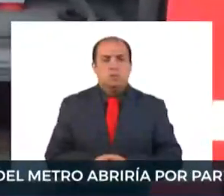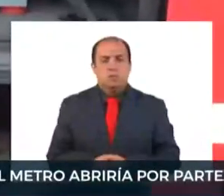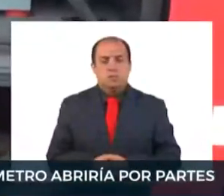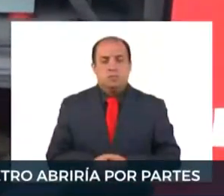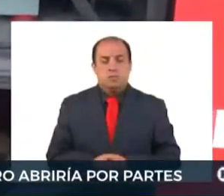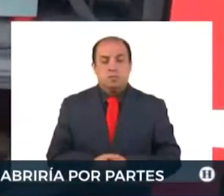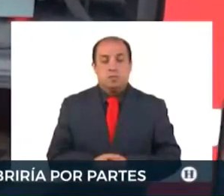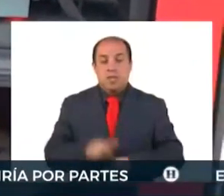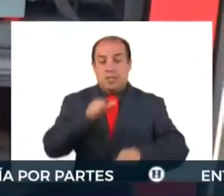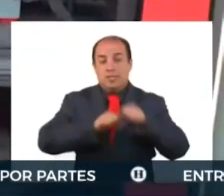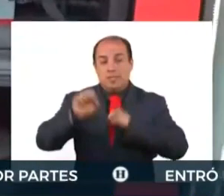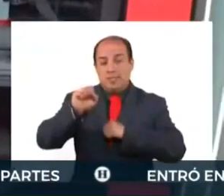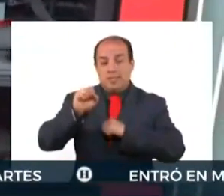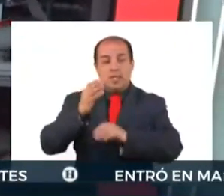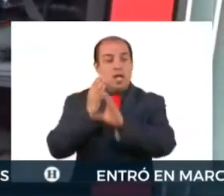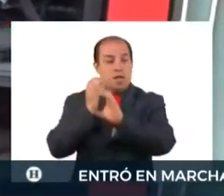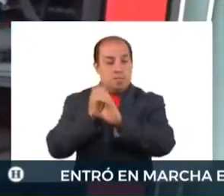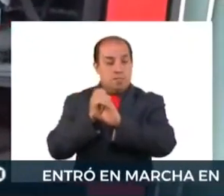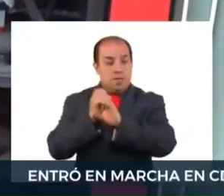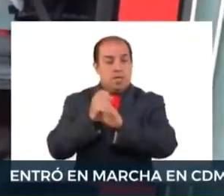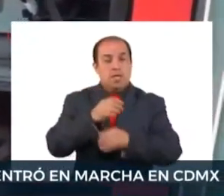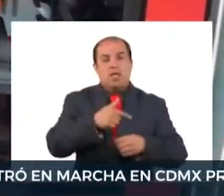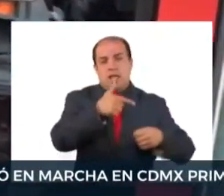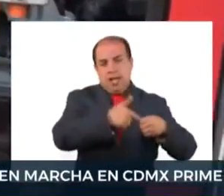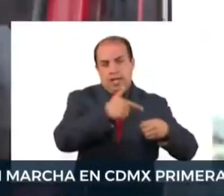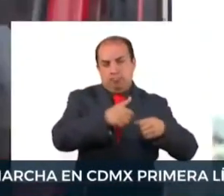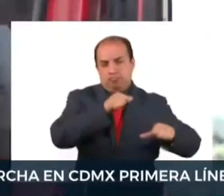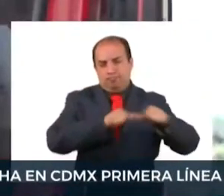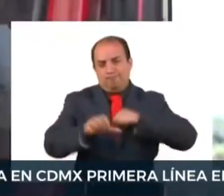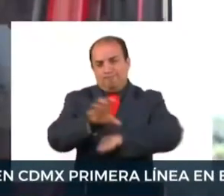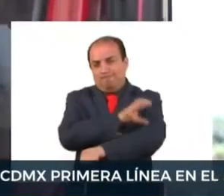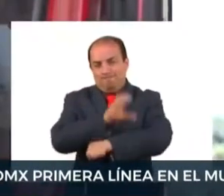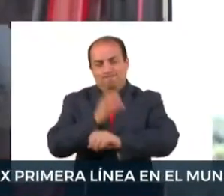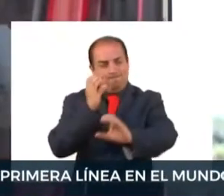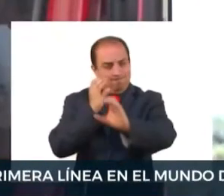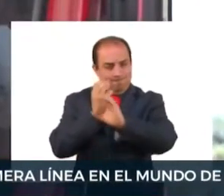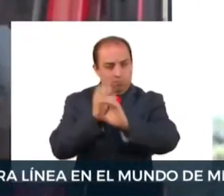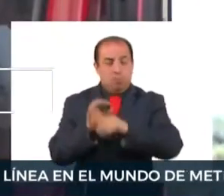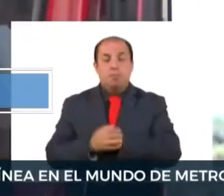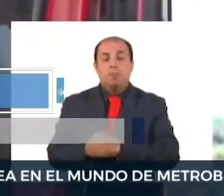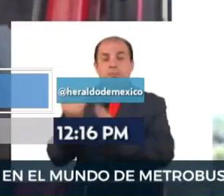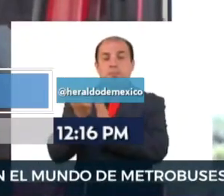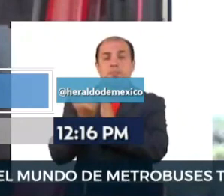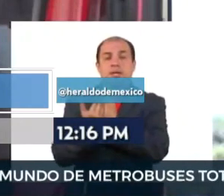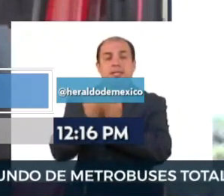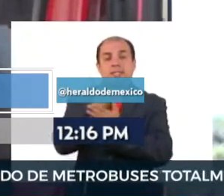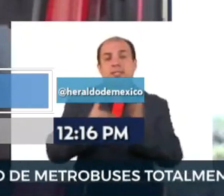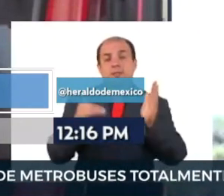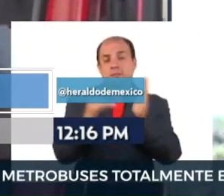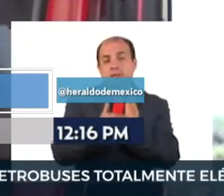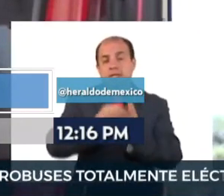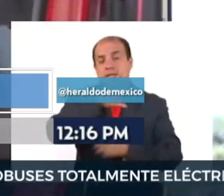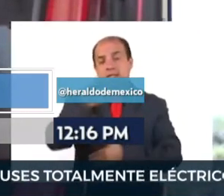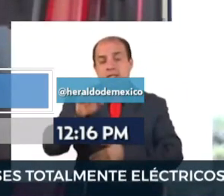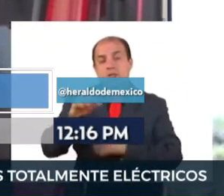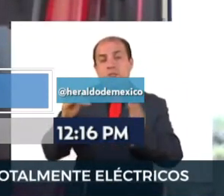La sustitución de 60 autobuses articulados de diésel por autobuses eléctricos implica la reducción de más de 7.500